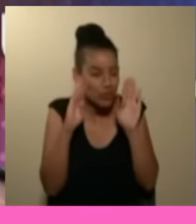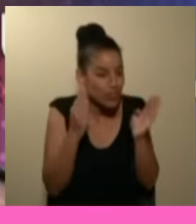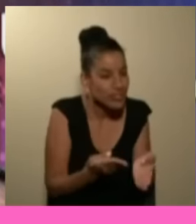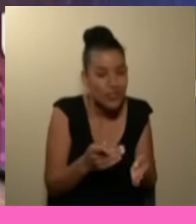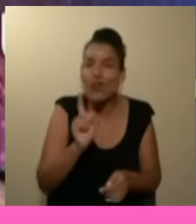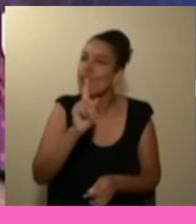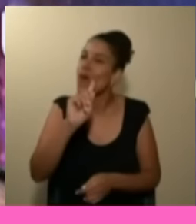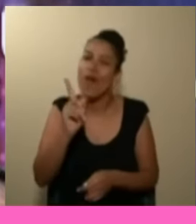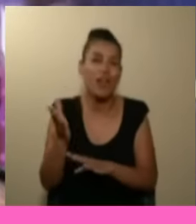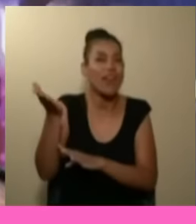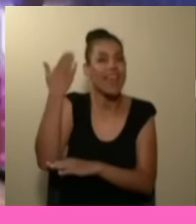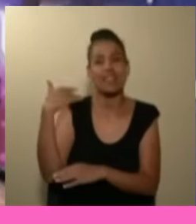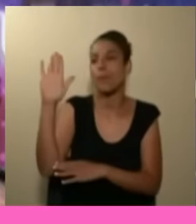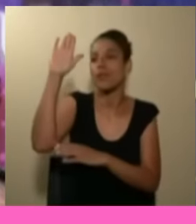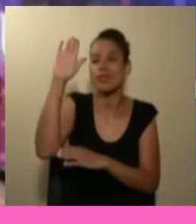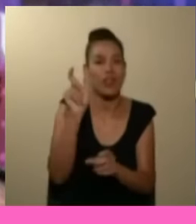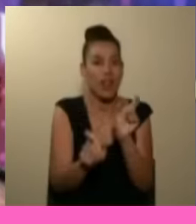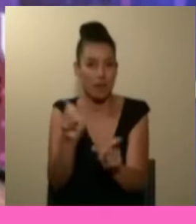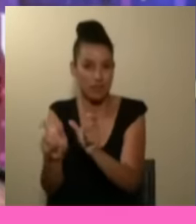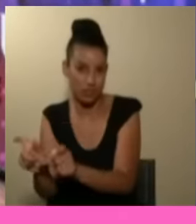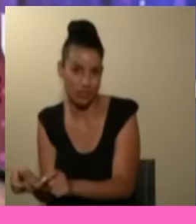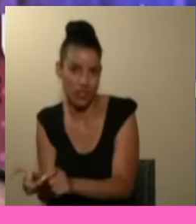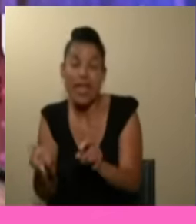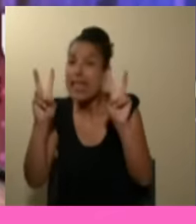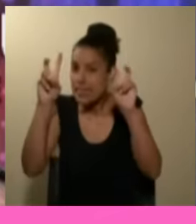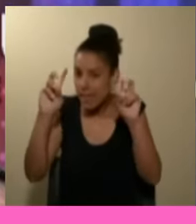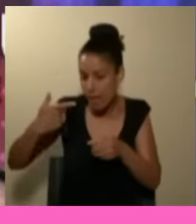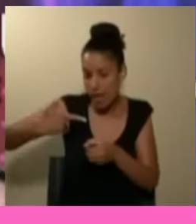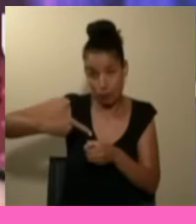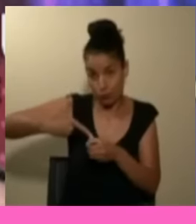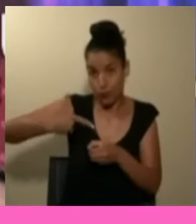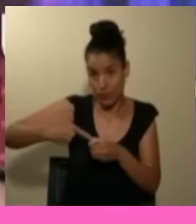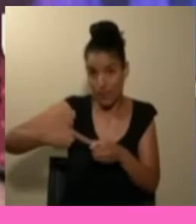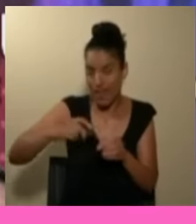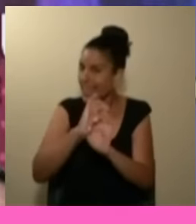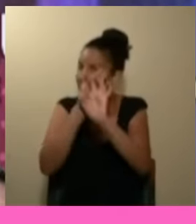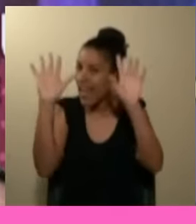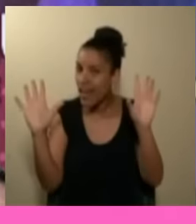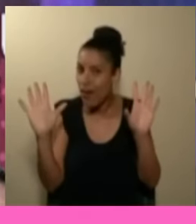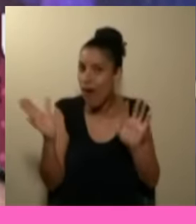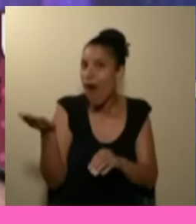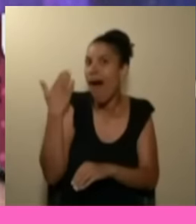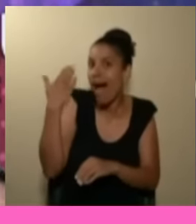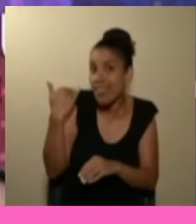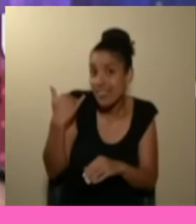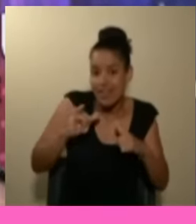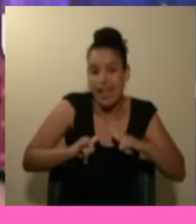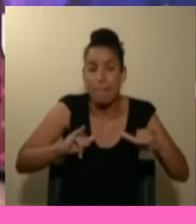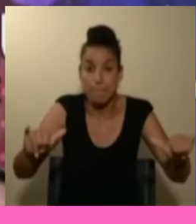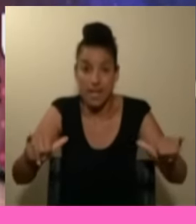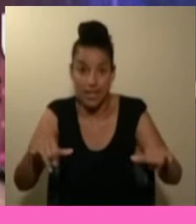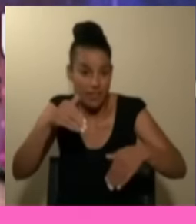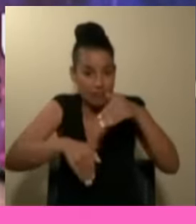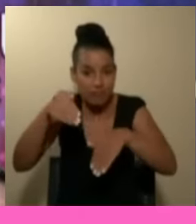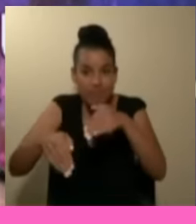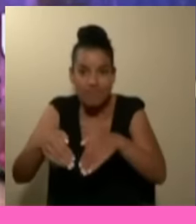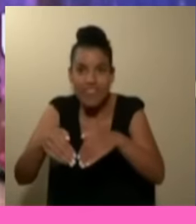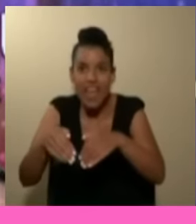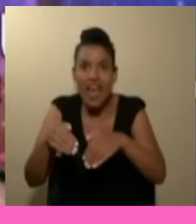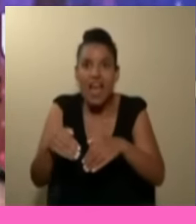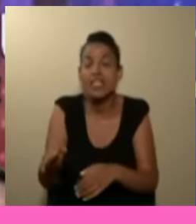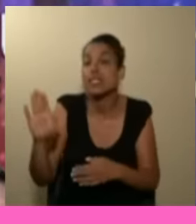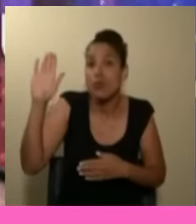gente. Y el caso de los combustibles es claro. Se prometió bajar los combustibles. En 2020 el petróleo bajó